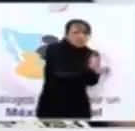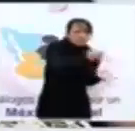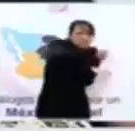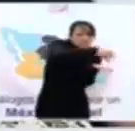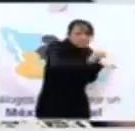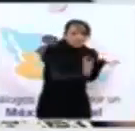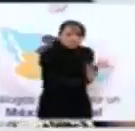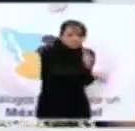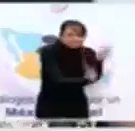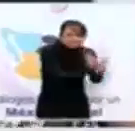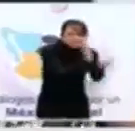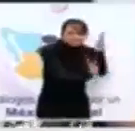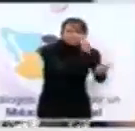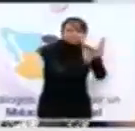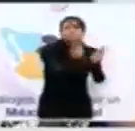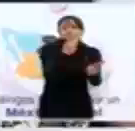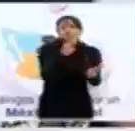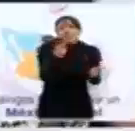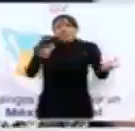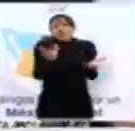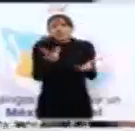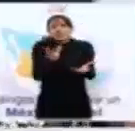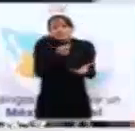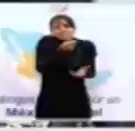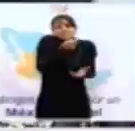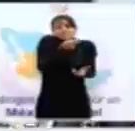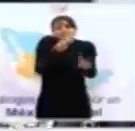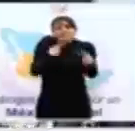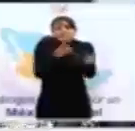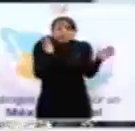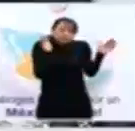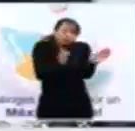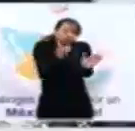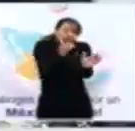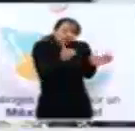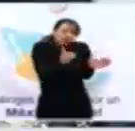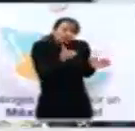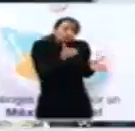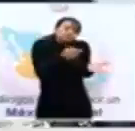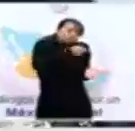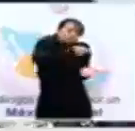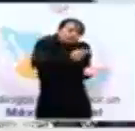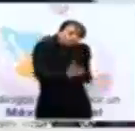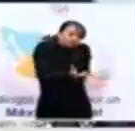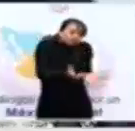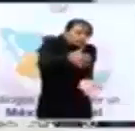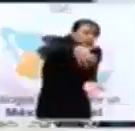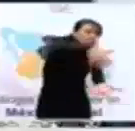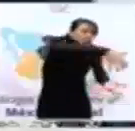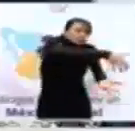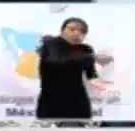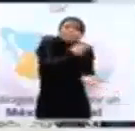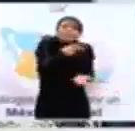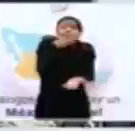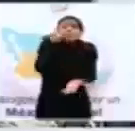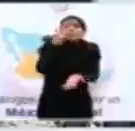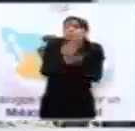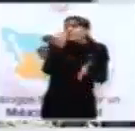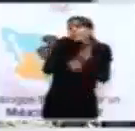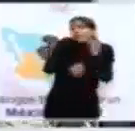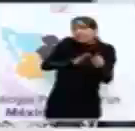de pequeños productores, que lo que requieren son los soportes económicos para